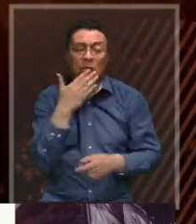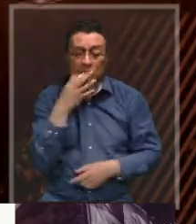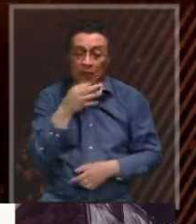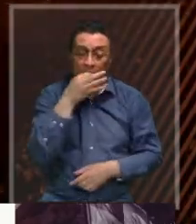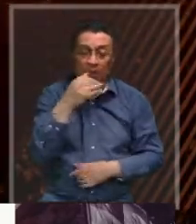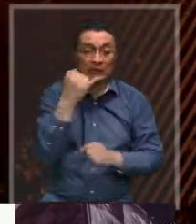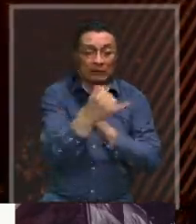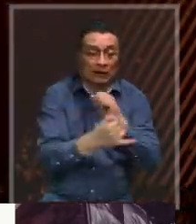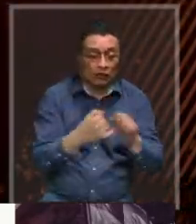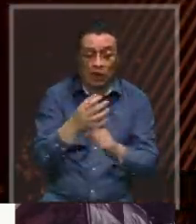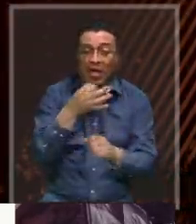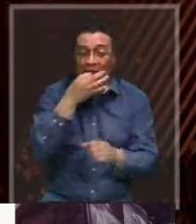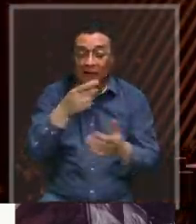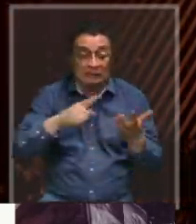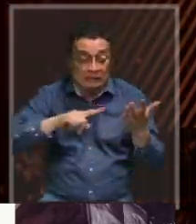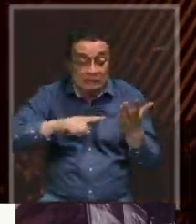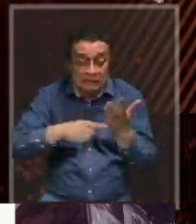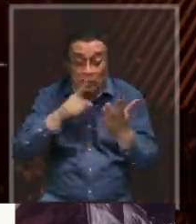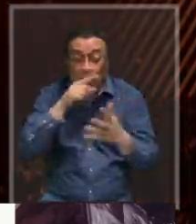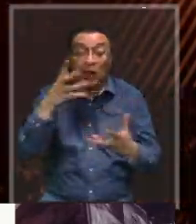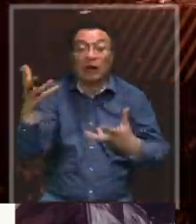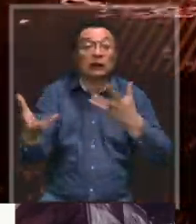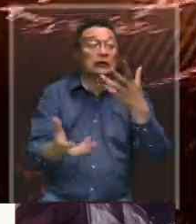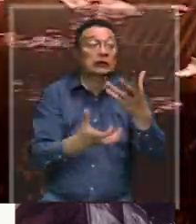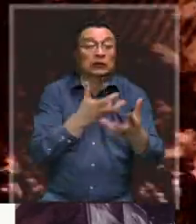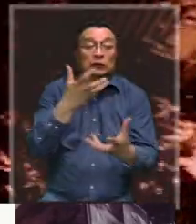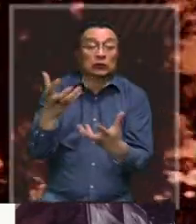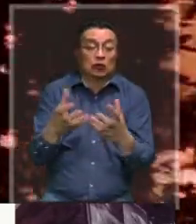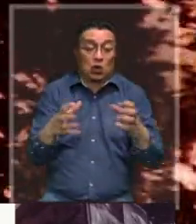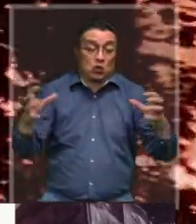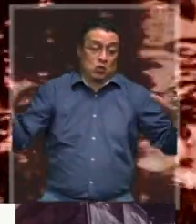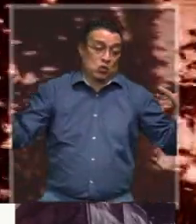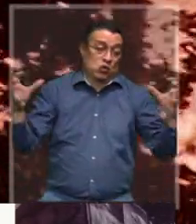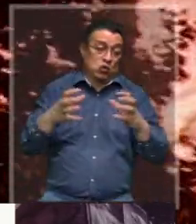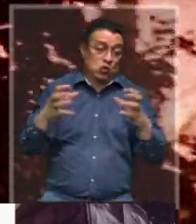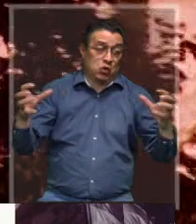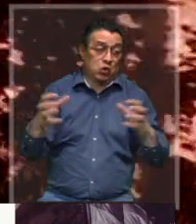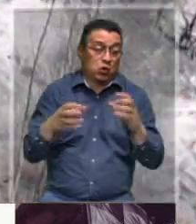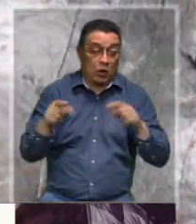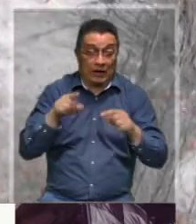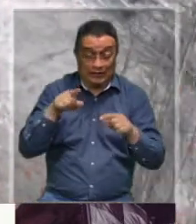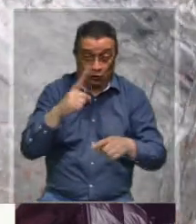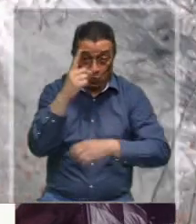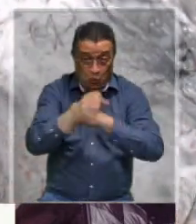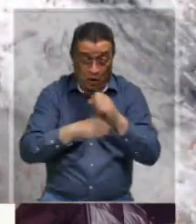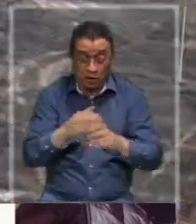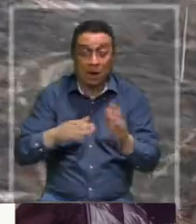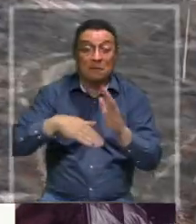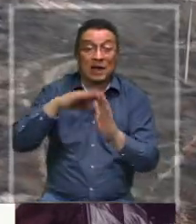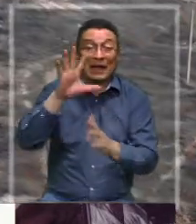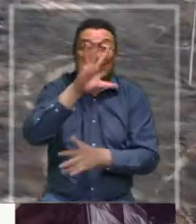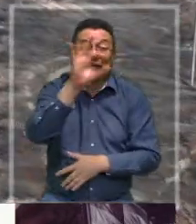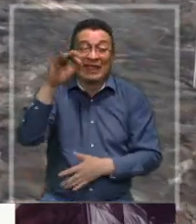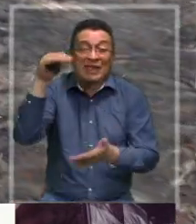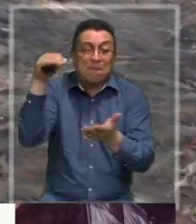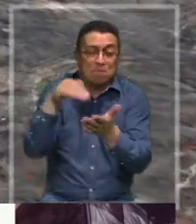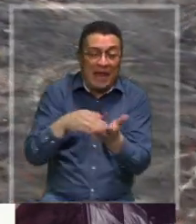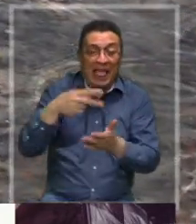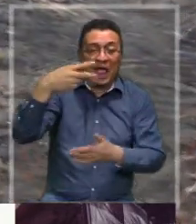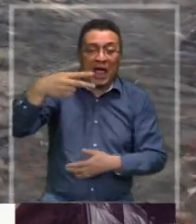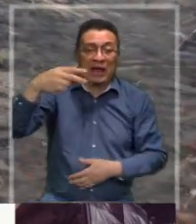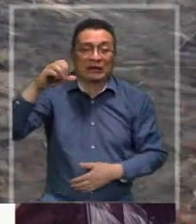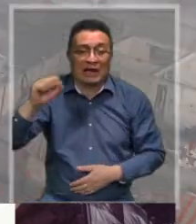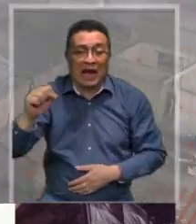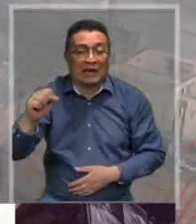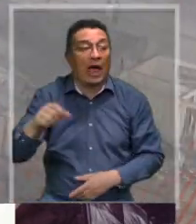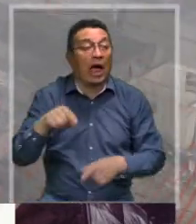internacionales califican técnicamente como un incendio de sexta generación. Solo ese año se quemaron más de 500.000 hectáreas y con ello comenzaron